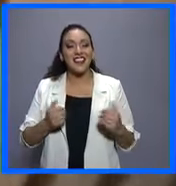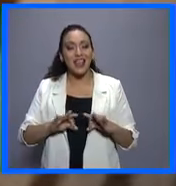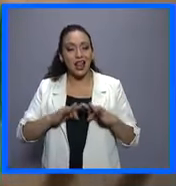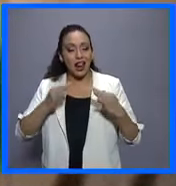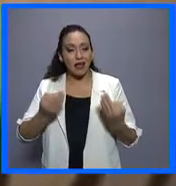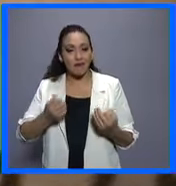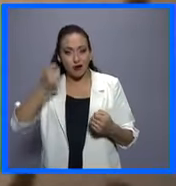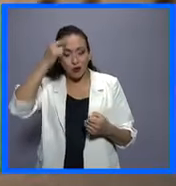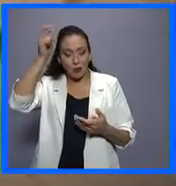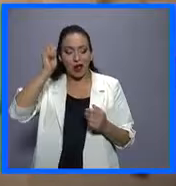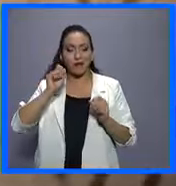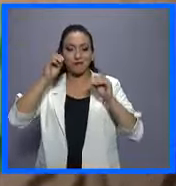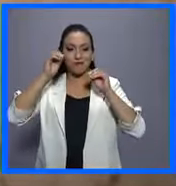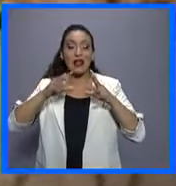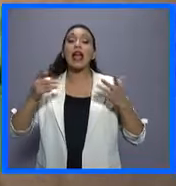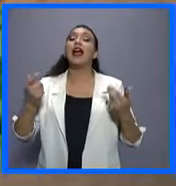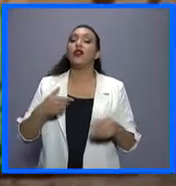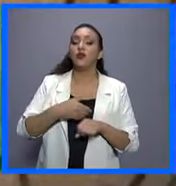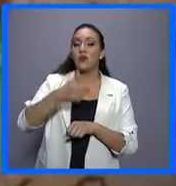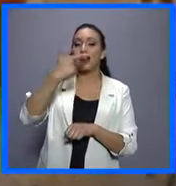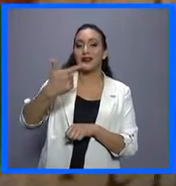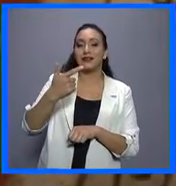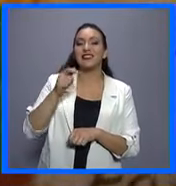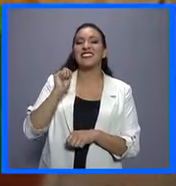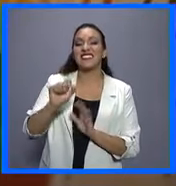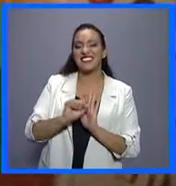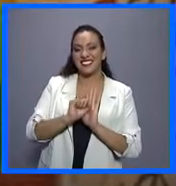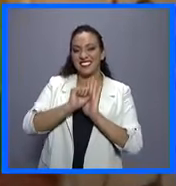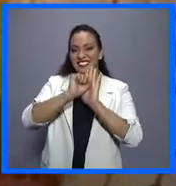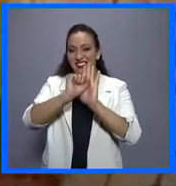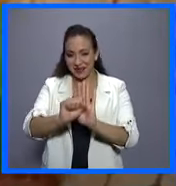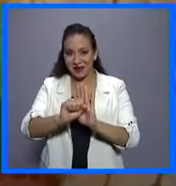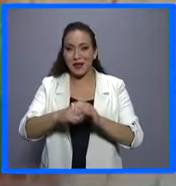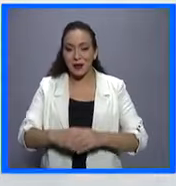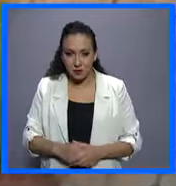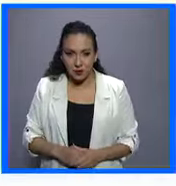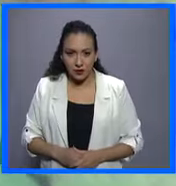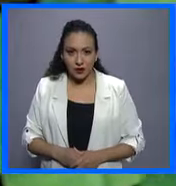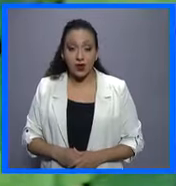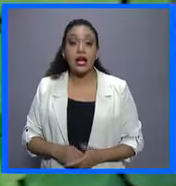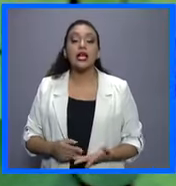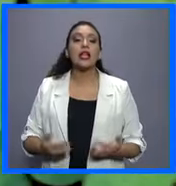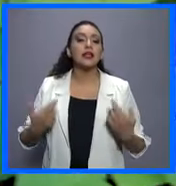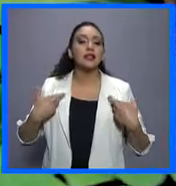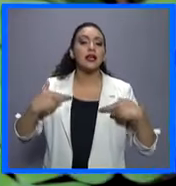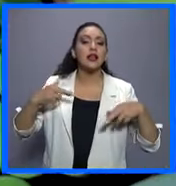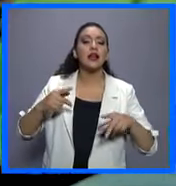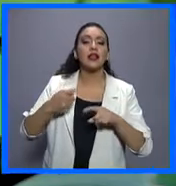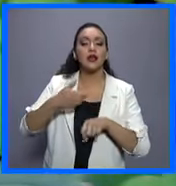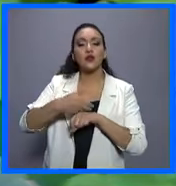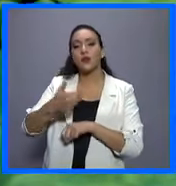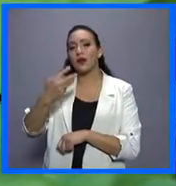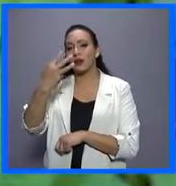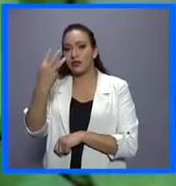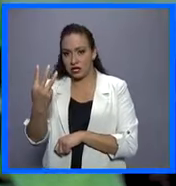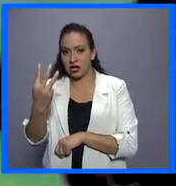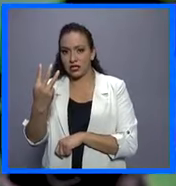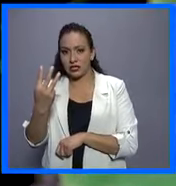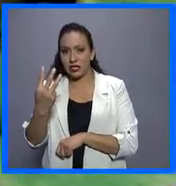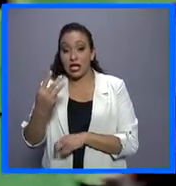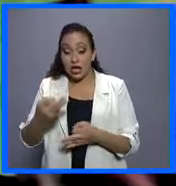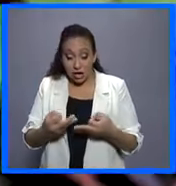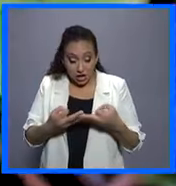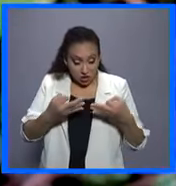7 simboliza la perfección y la terminación, ya que es la unión de lo divino, representado por el número 3, y lo